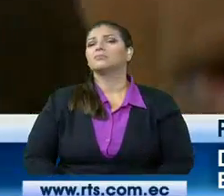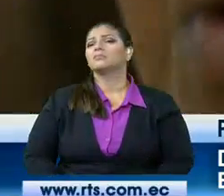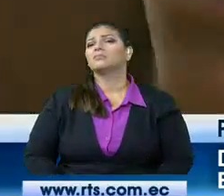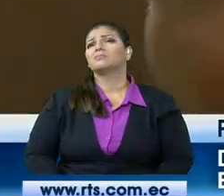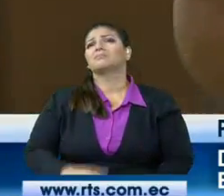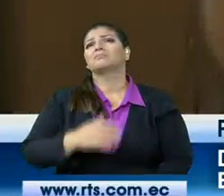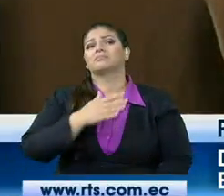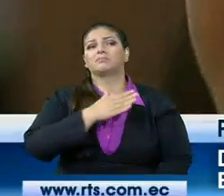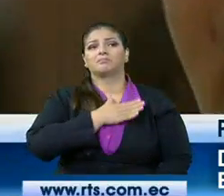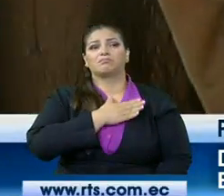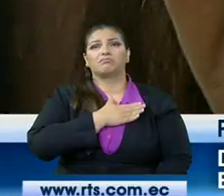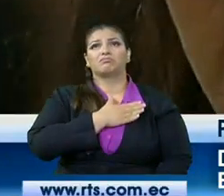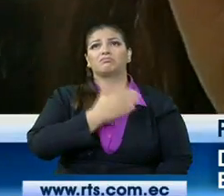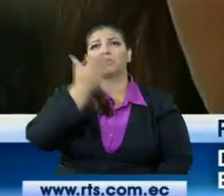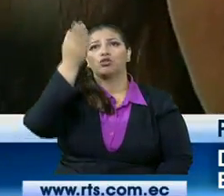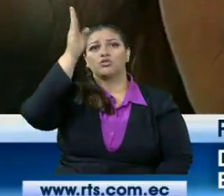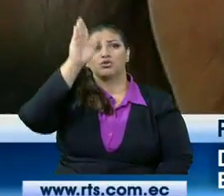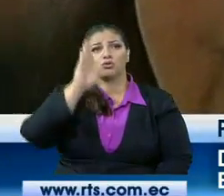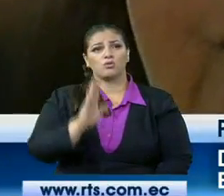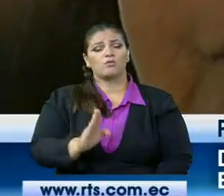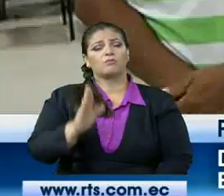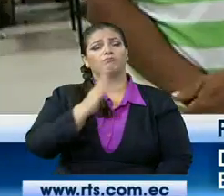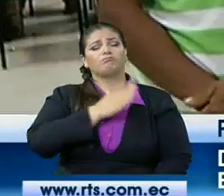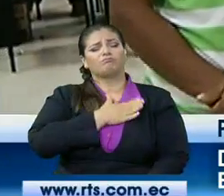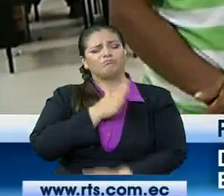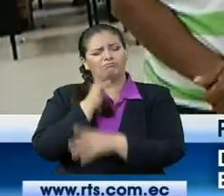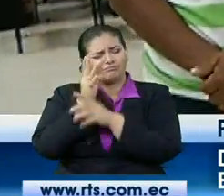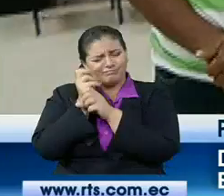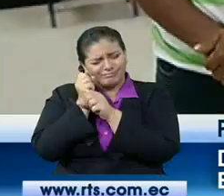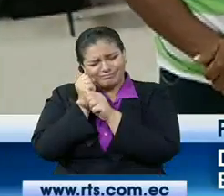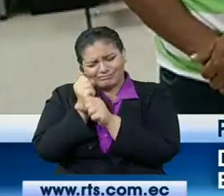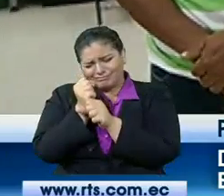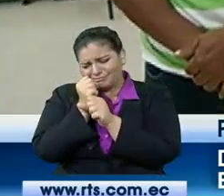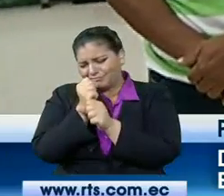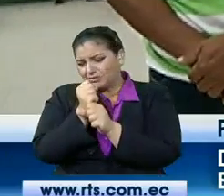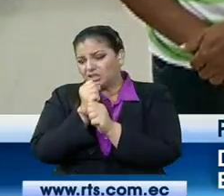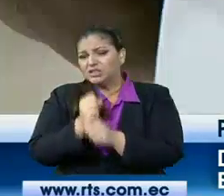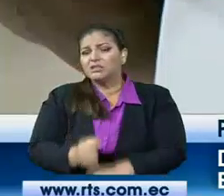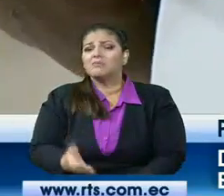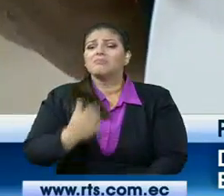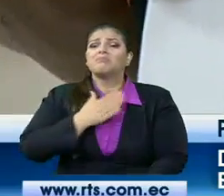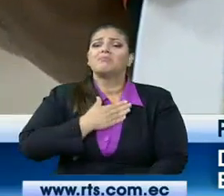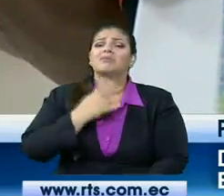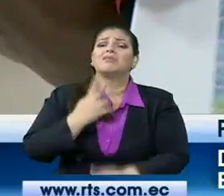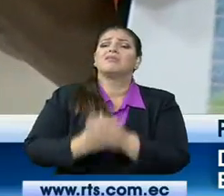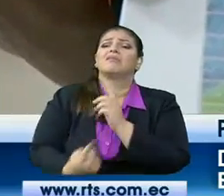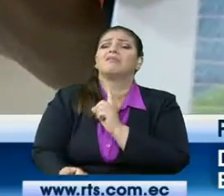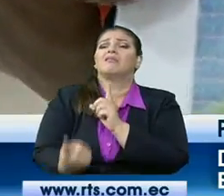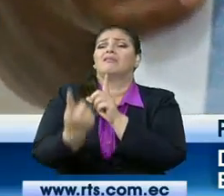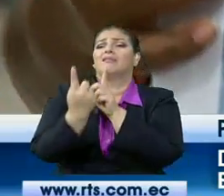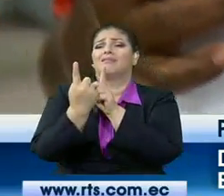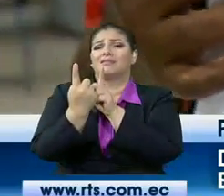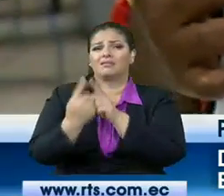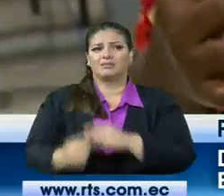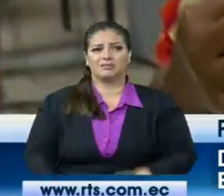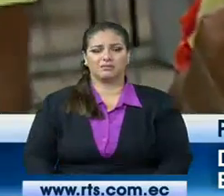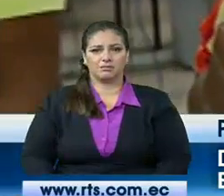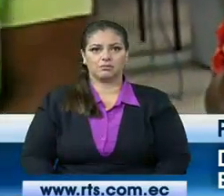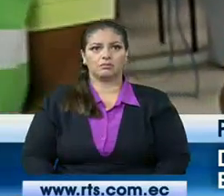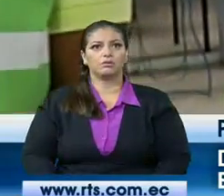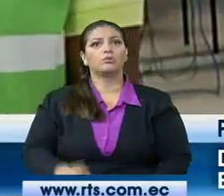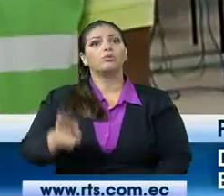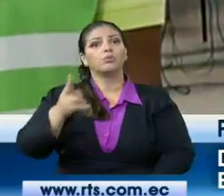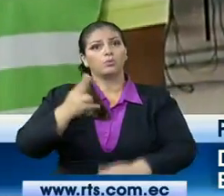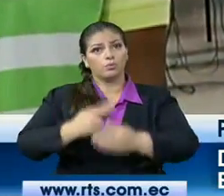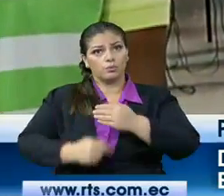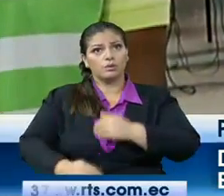Dios y está segura que encontrará a su hijo para volverlo a abrazar. Él sabe que tenemos una nietecita, una